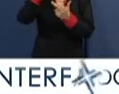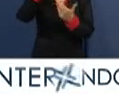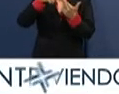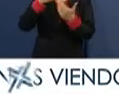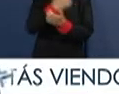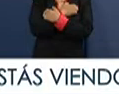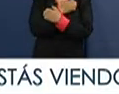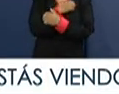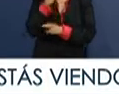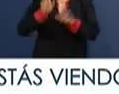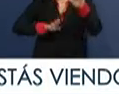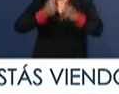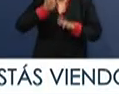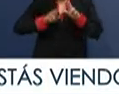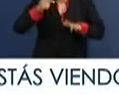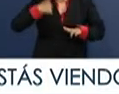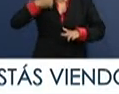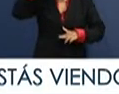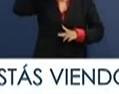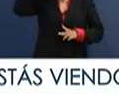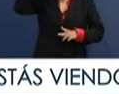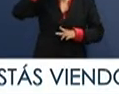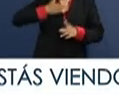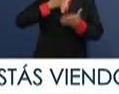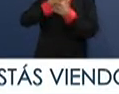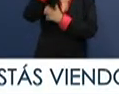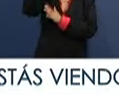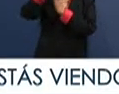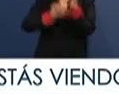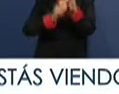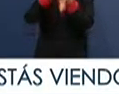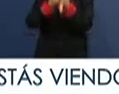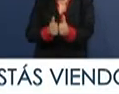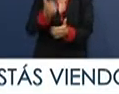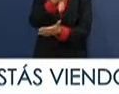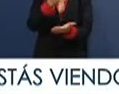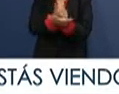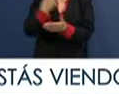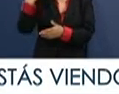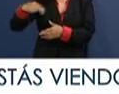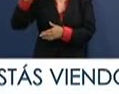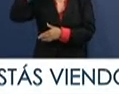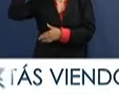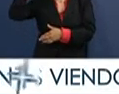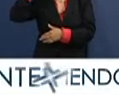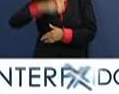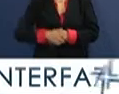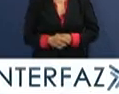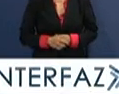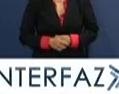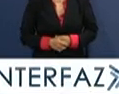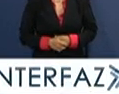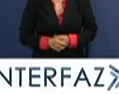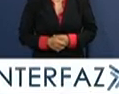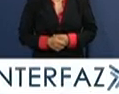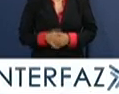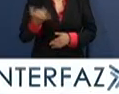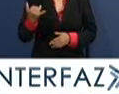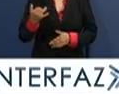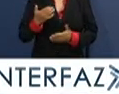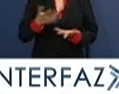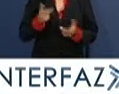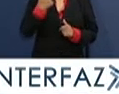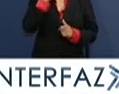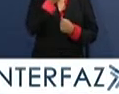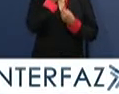Normal, y mi experiencia pues fueron 3 meses en la ciudad que ya mencioné de Guadalajara, y pues